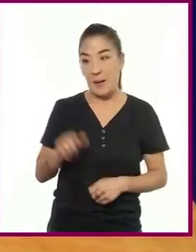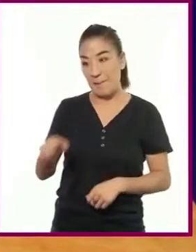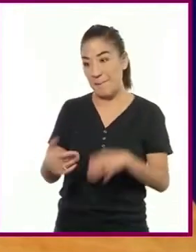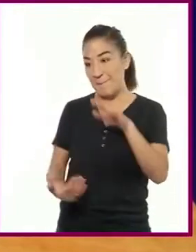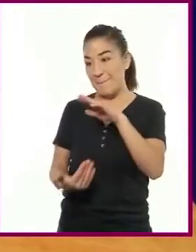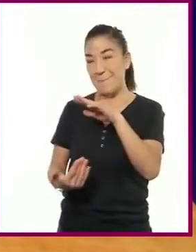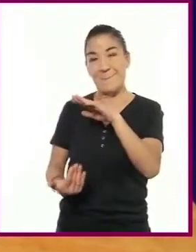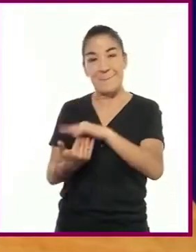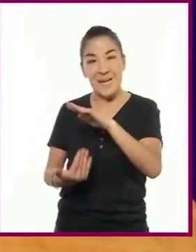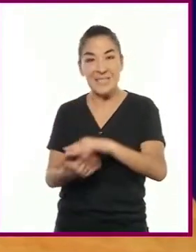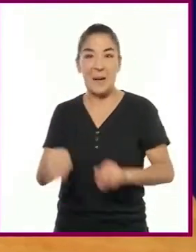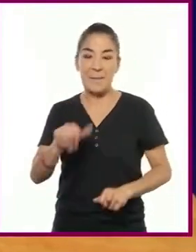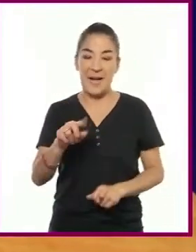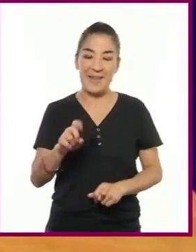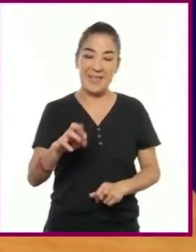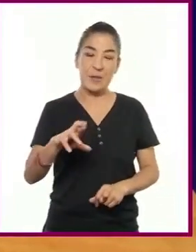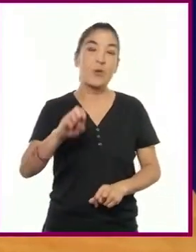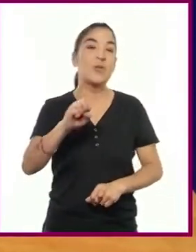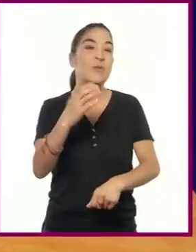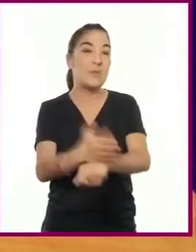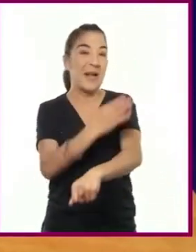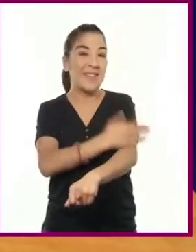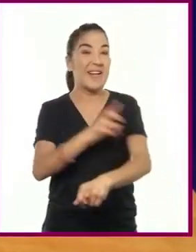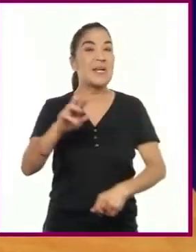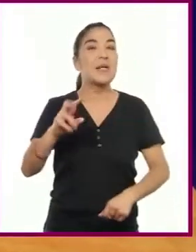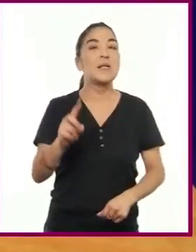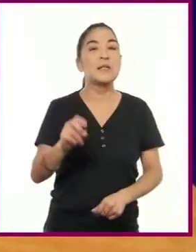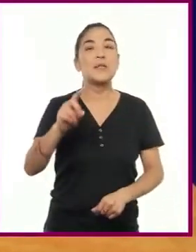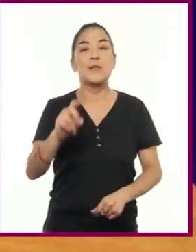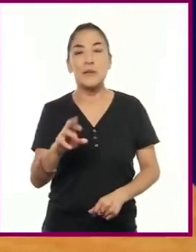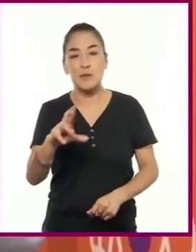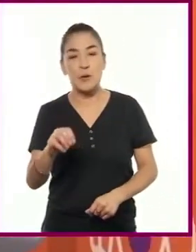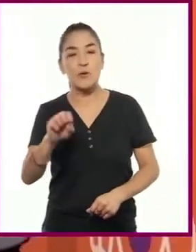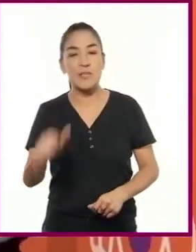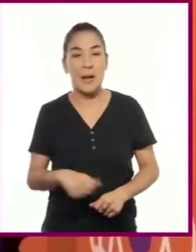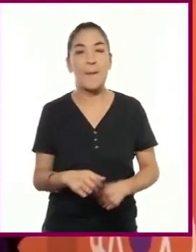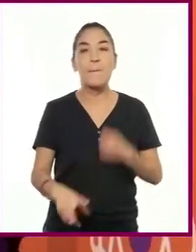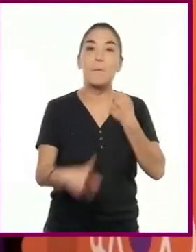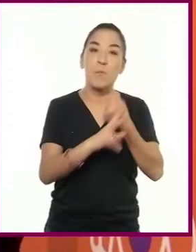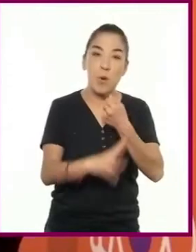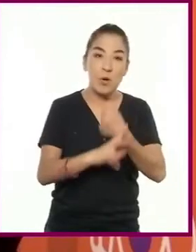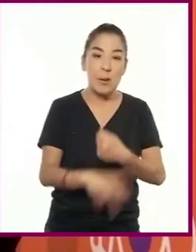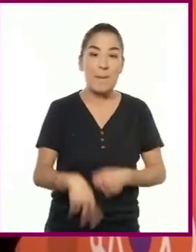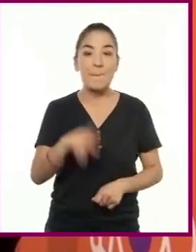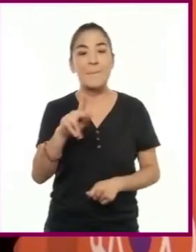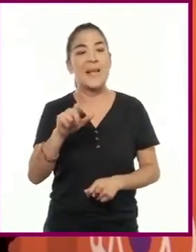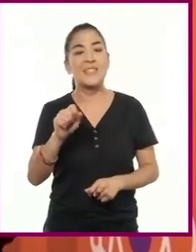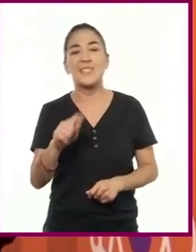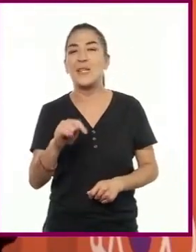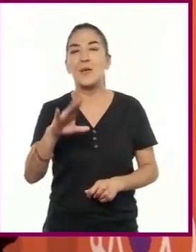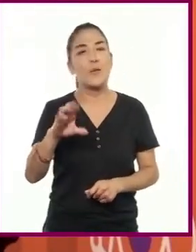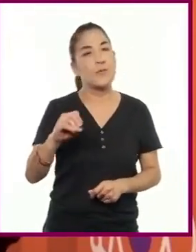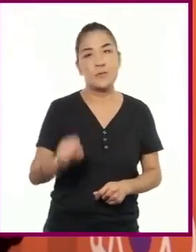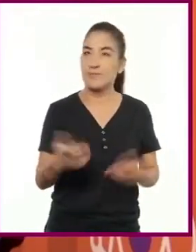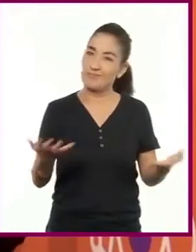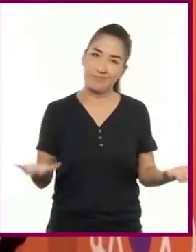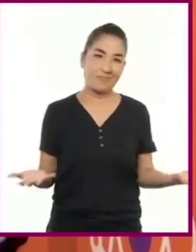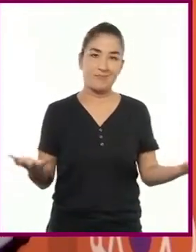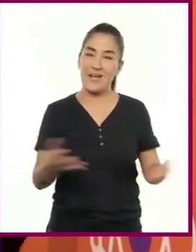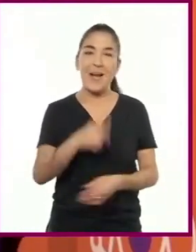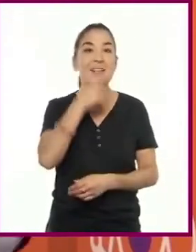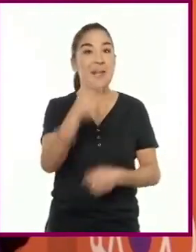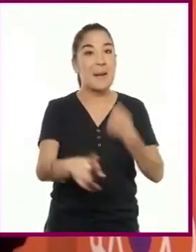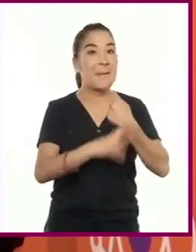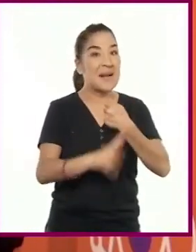maderosa. Un vaso de plástico, no decimos vaso plásticoso. Vaso de vidrio, no